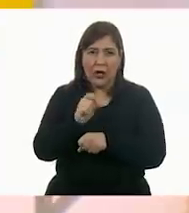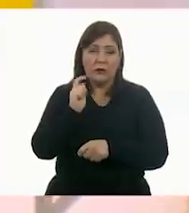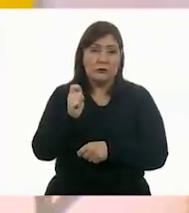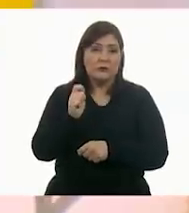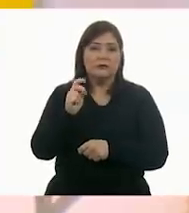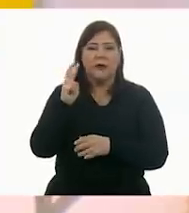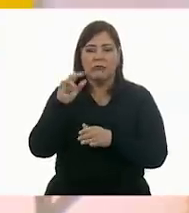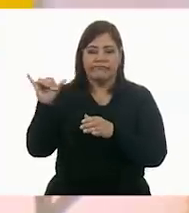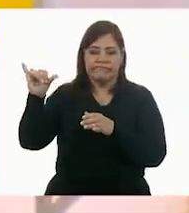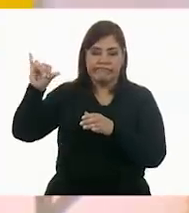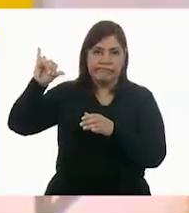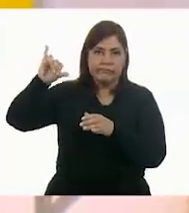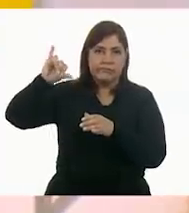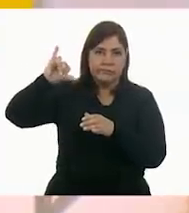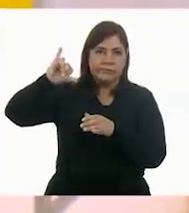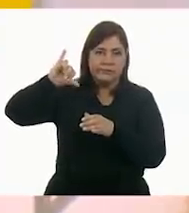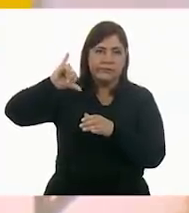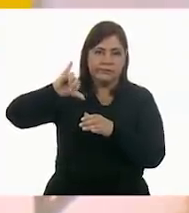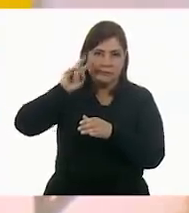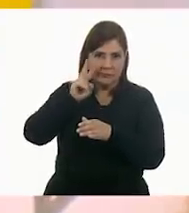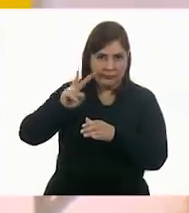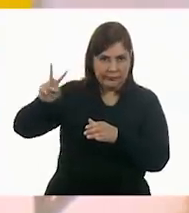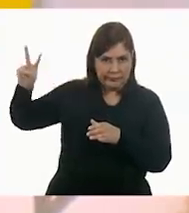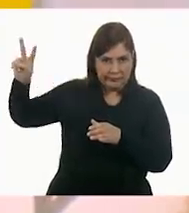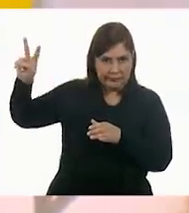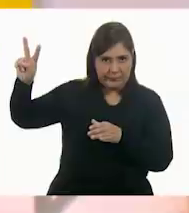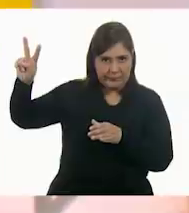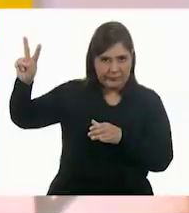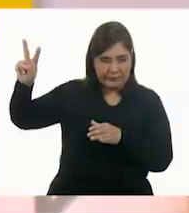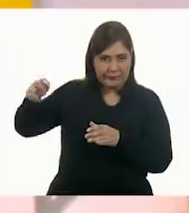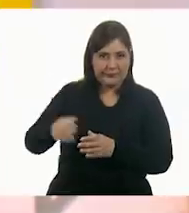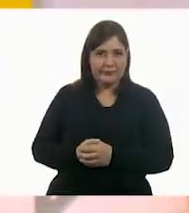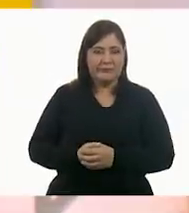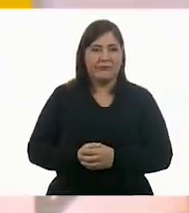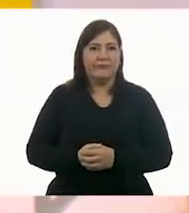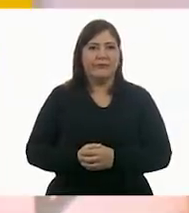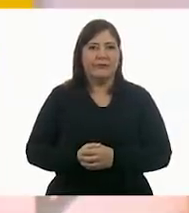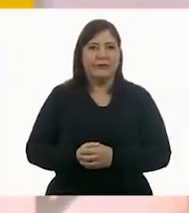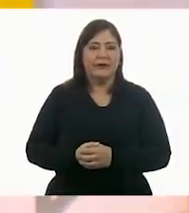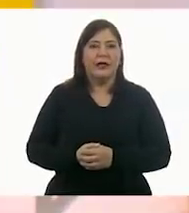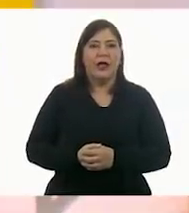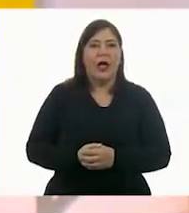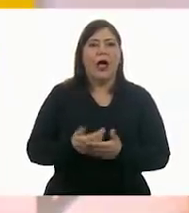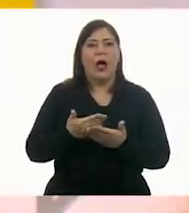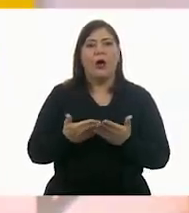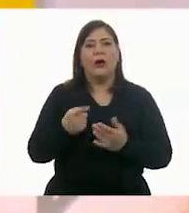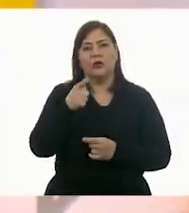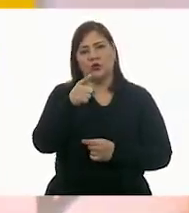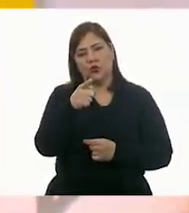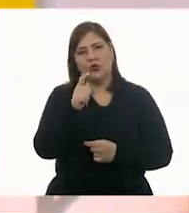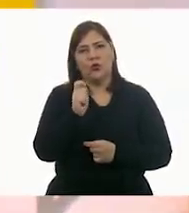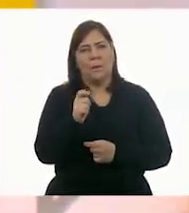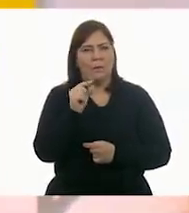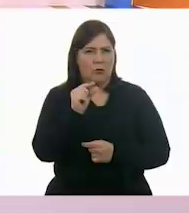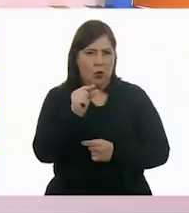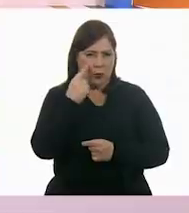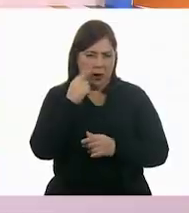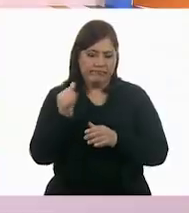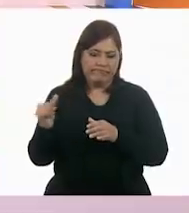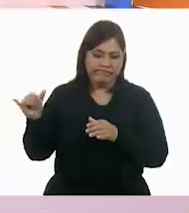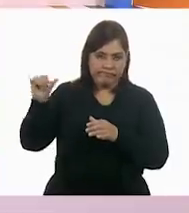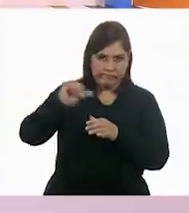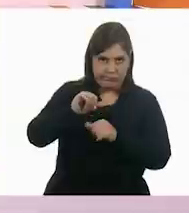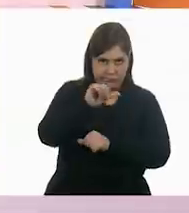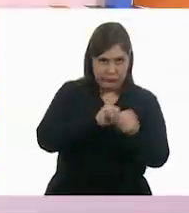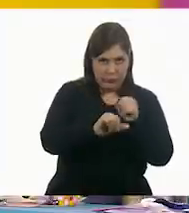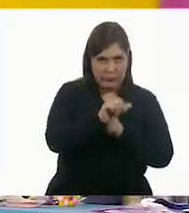vacío de esta manera. A ver, ahora tú un poco. Vacíale.